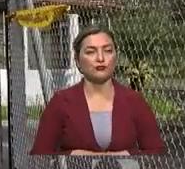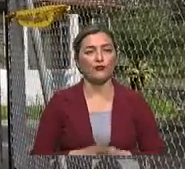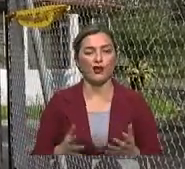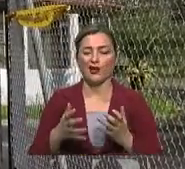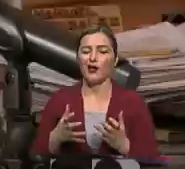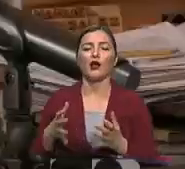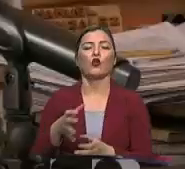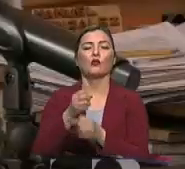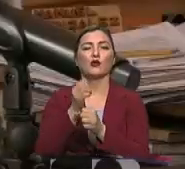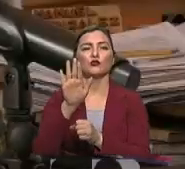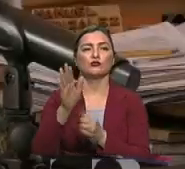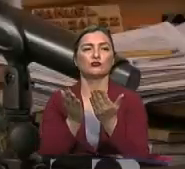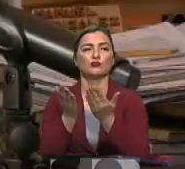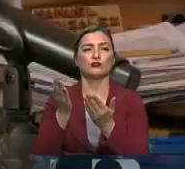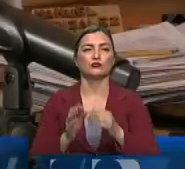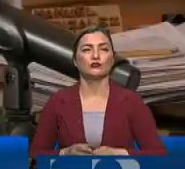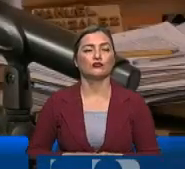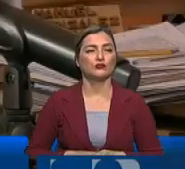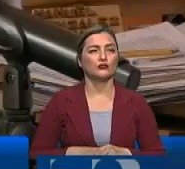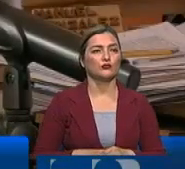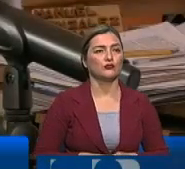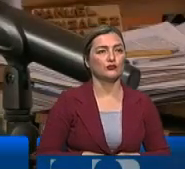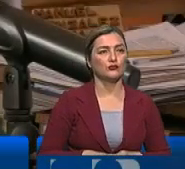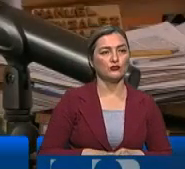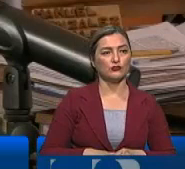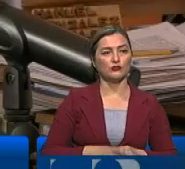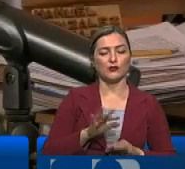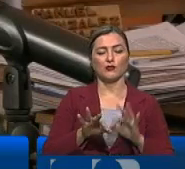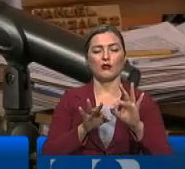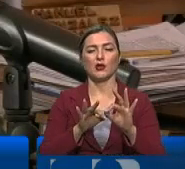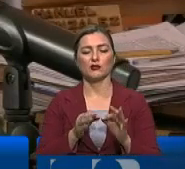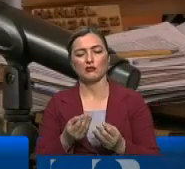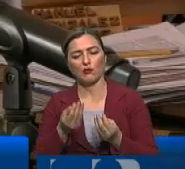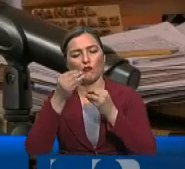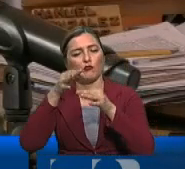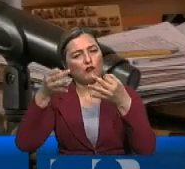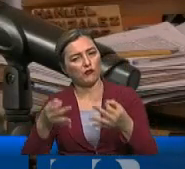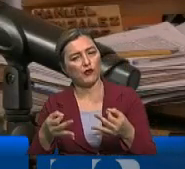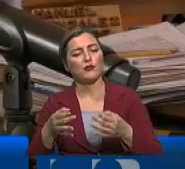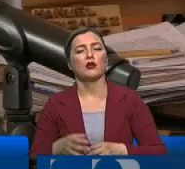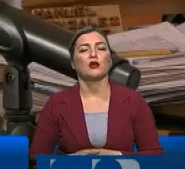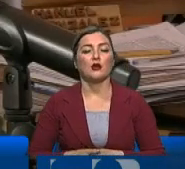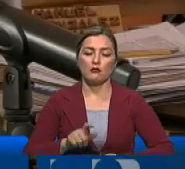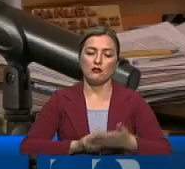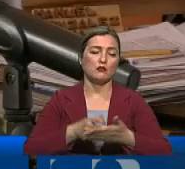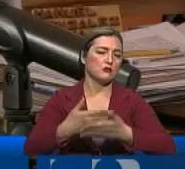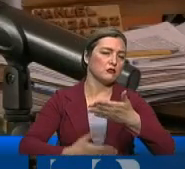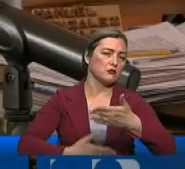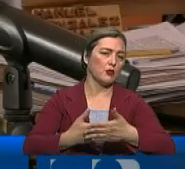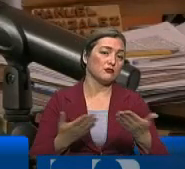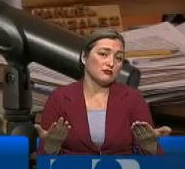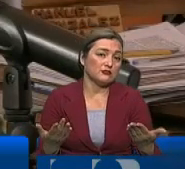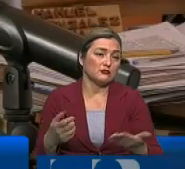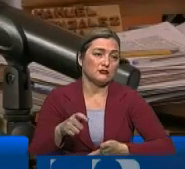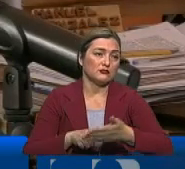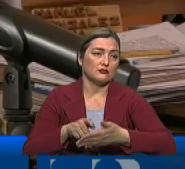recuperar su servicio. Ya transferimos, estamos esperando que el señor prefecto nos notifique para en su momento firmar algún documento más. Si tenemos